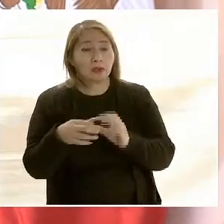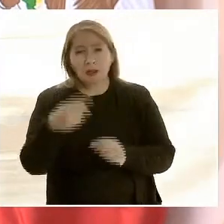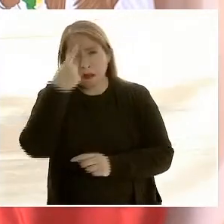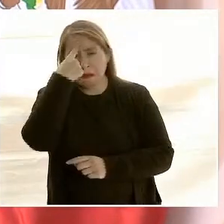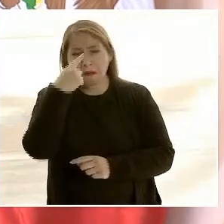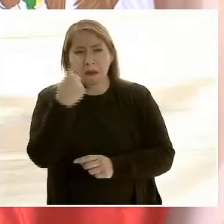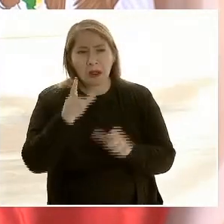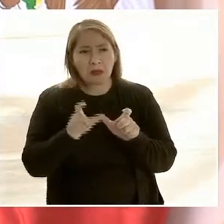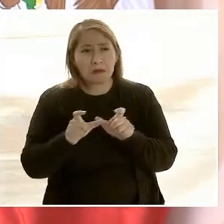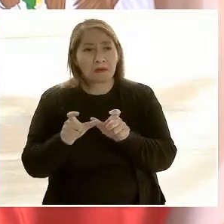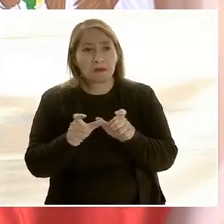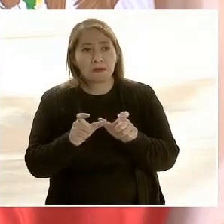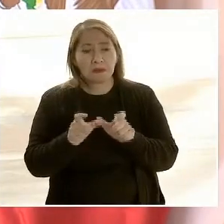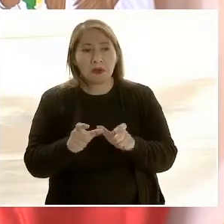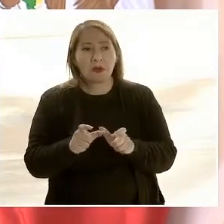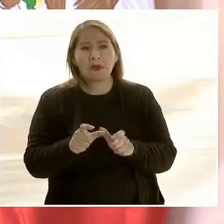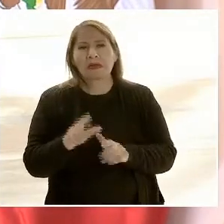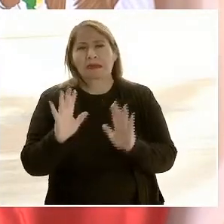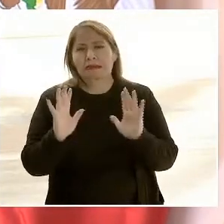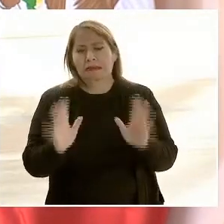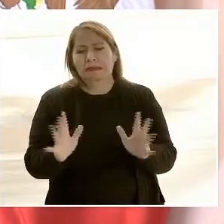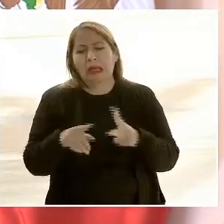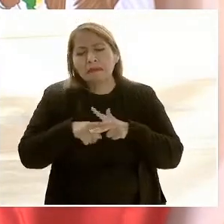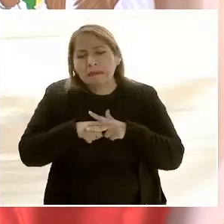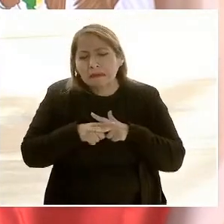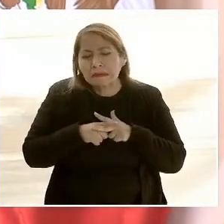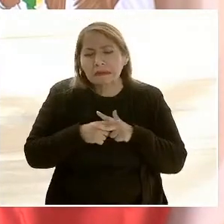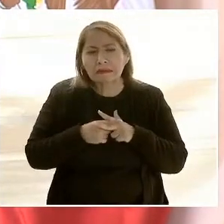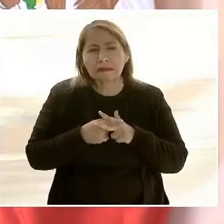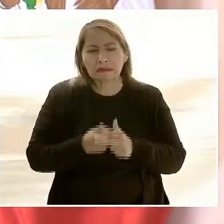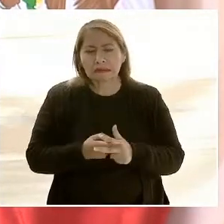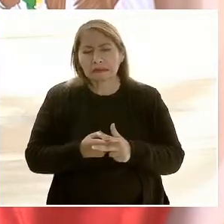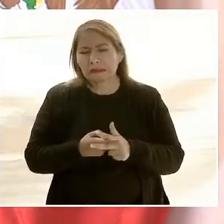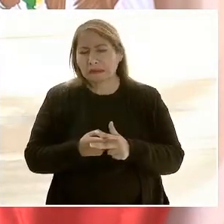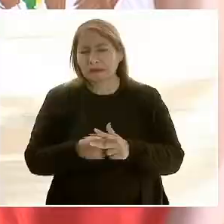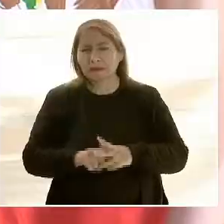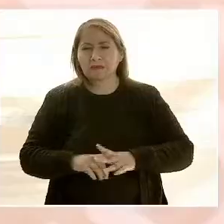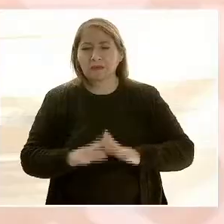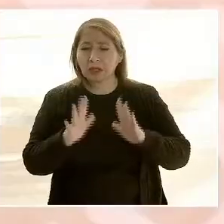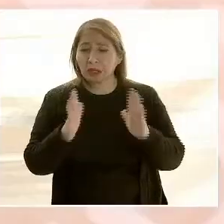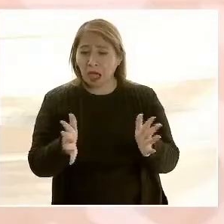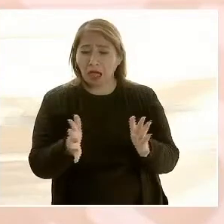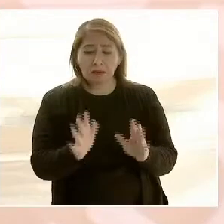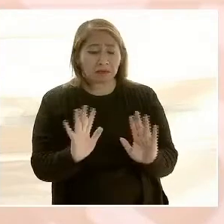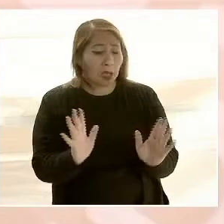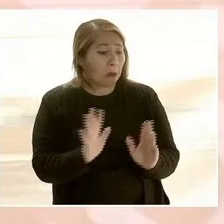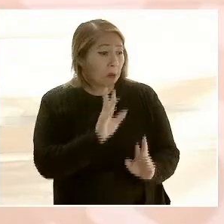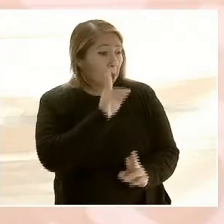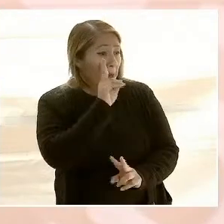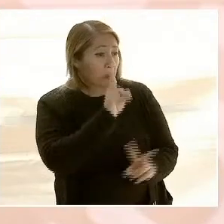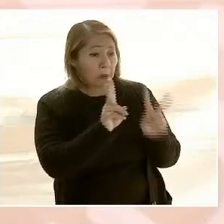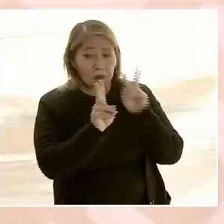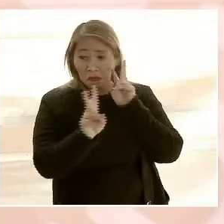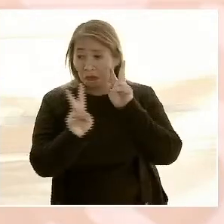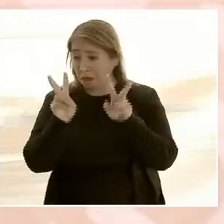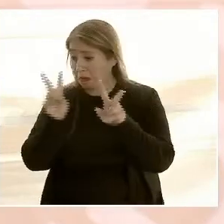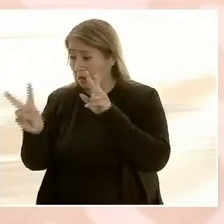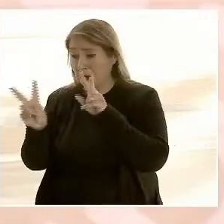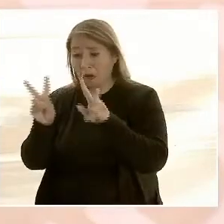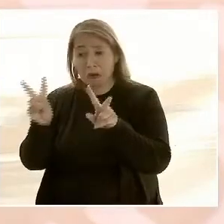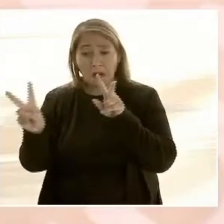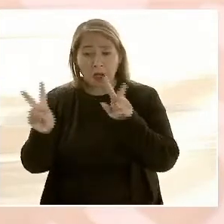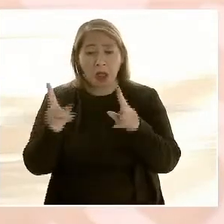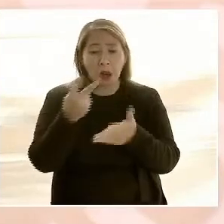la seguridad, sino porque ya empiezan a dar frutos